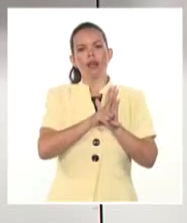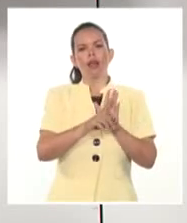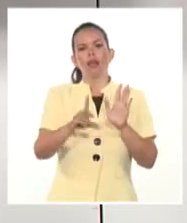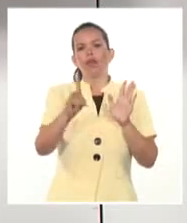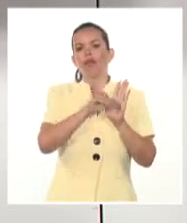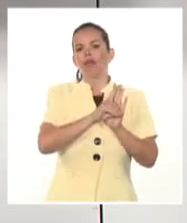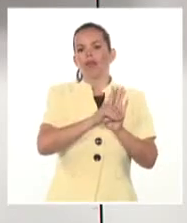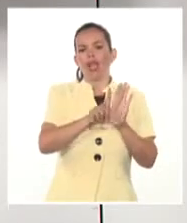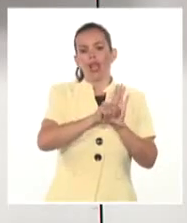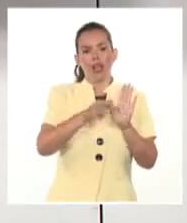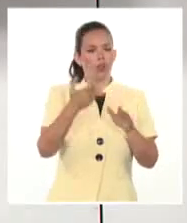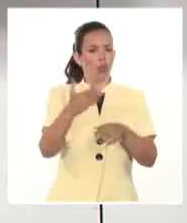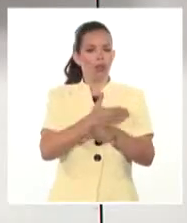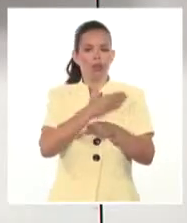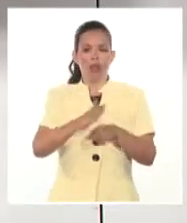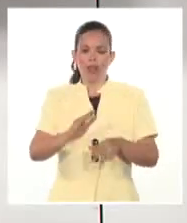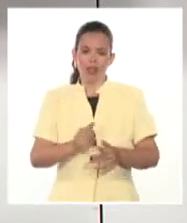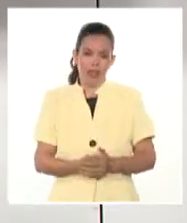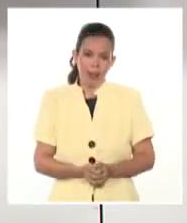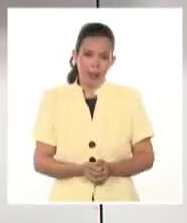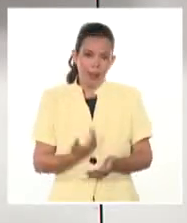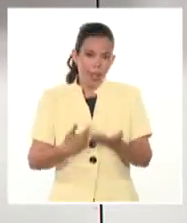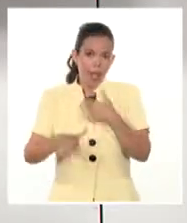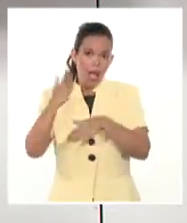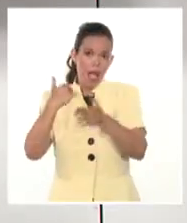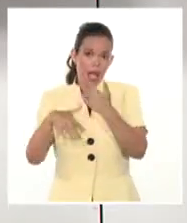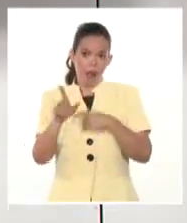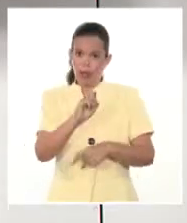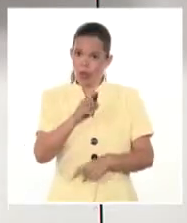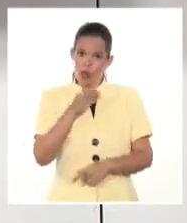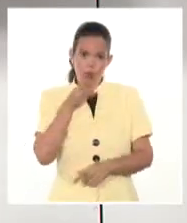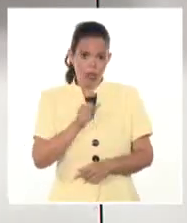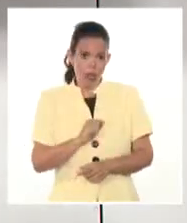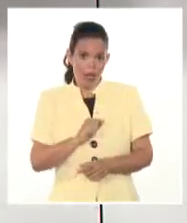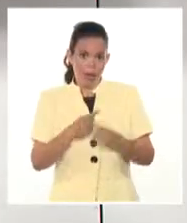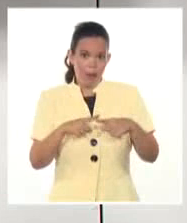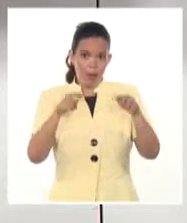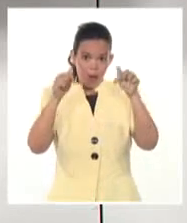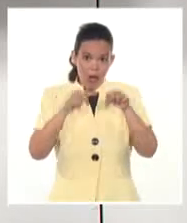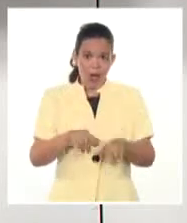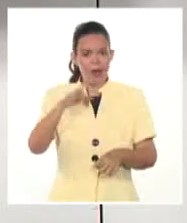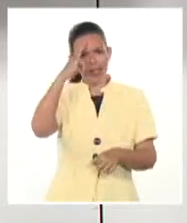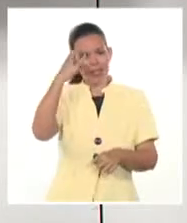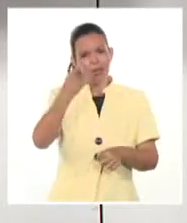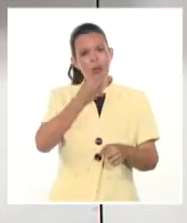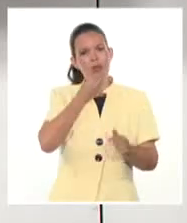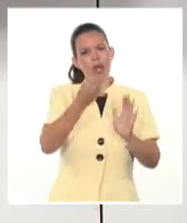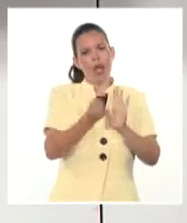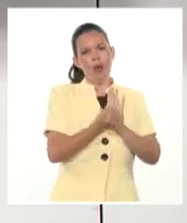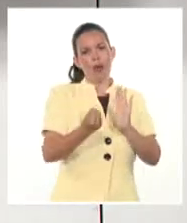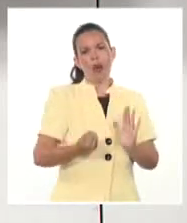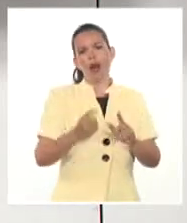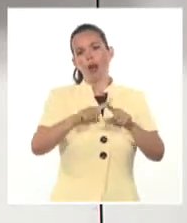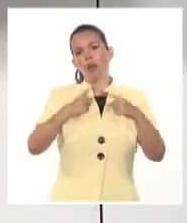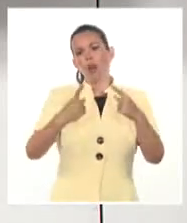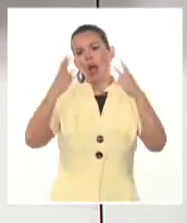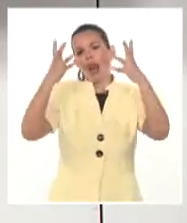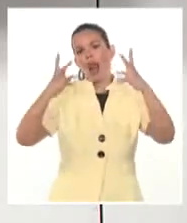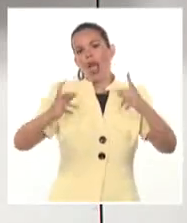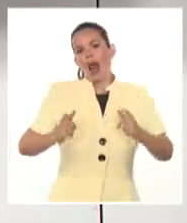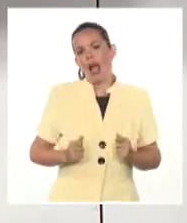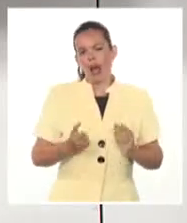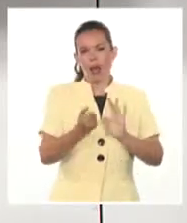podido implementar por el contrapeso legislativo, ahora las aprueba e implementa, gústele a quien le guste y perjudique a quien